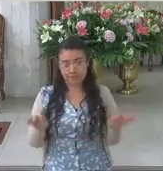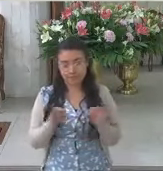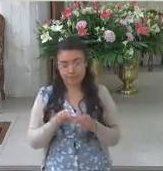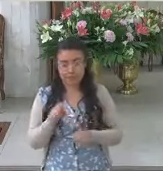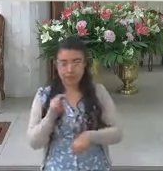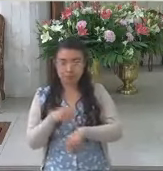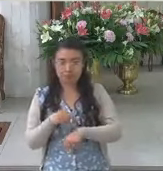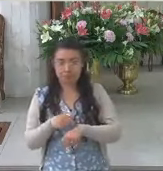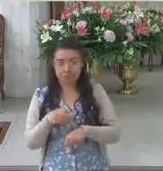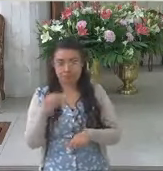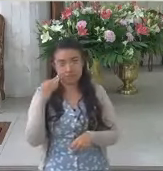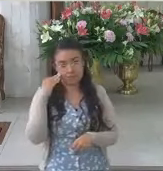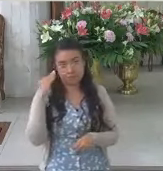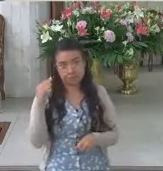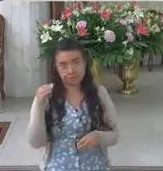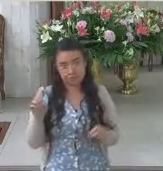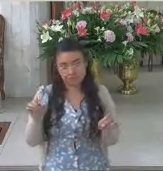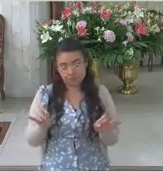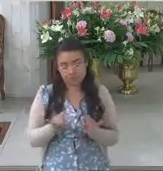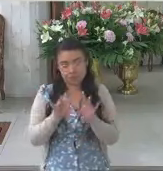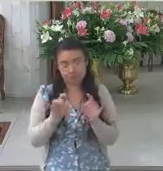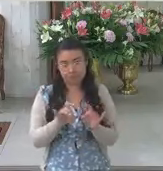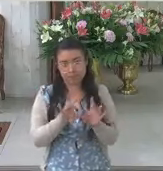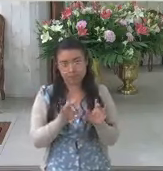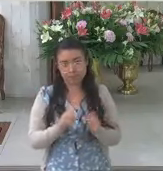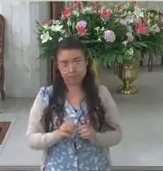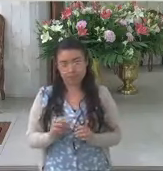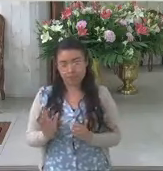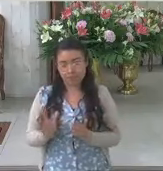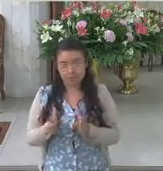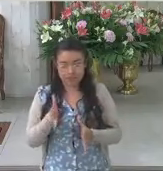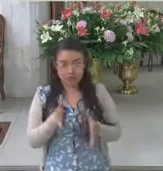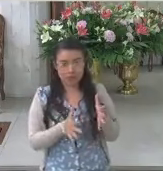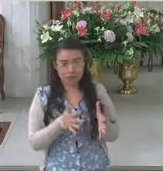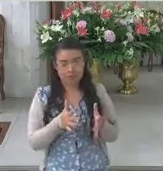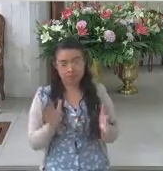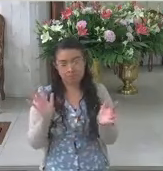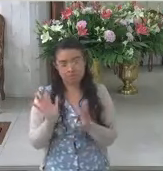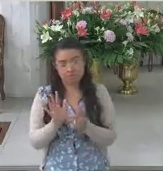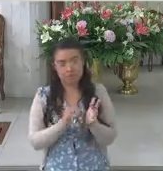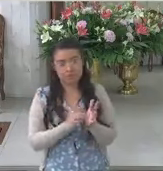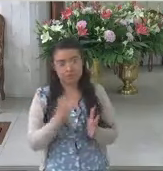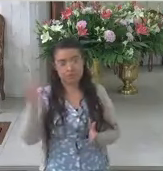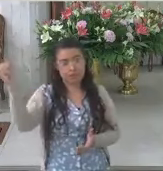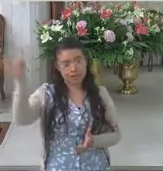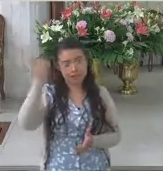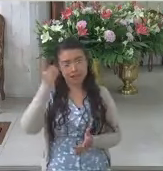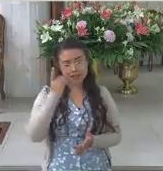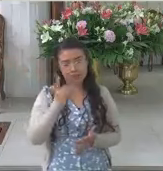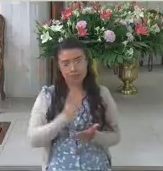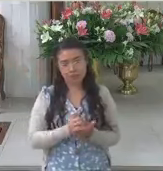en cualquier momento el Señor nos llamará en cualquier momento el